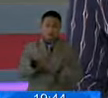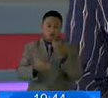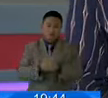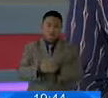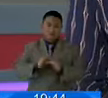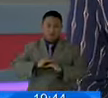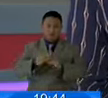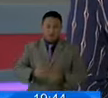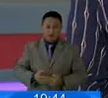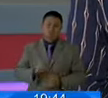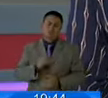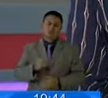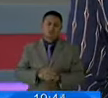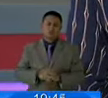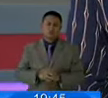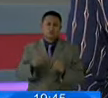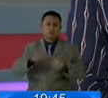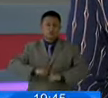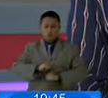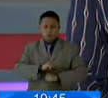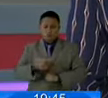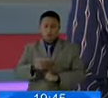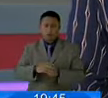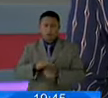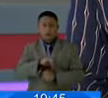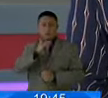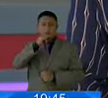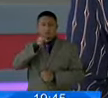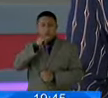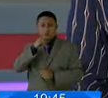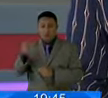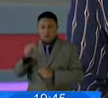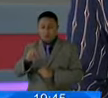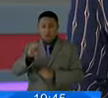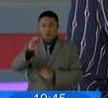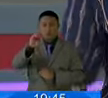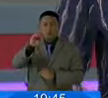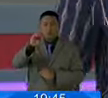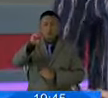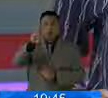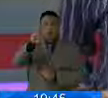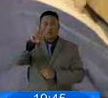maternidad tienen la opción de congelar o vitrificar sus óvulos.